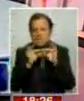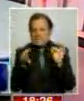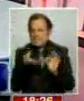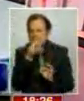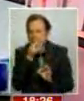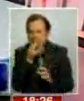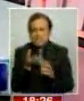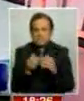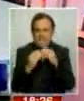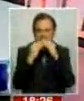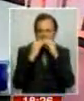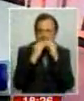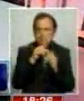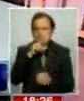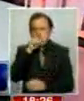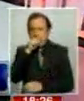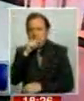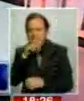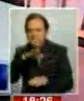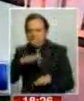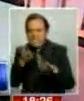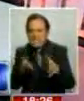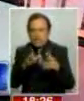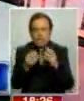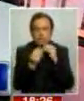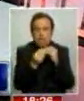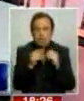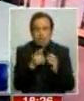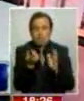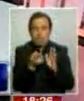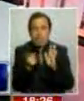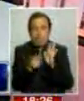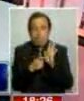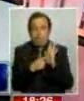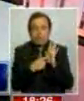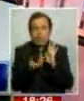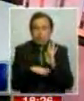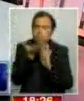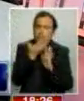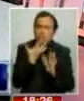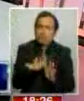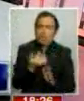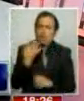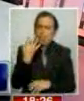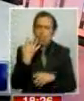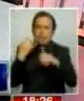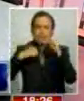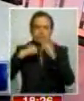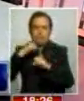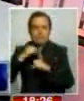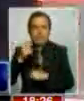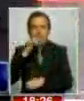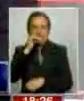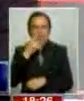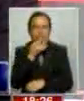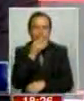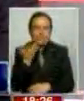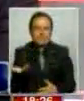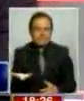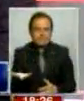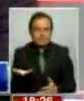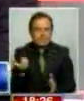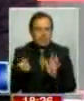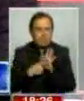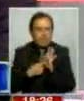al rey del pollo frito? ¿O esto se aplica porque es por mucho cierto, más fácil aplicar a cuatro empresas que son las que producen las bebidas dulces?